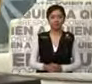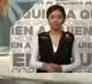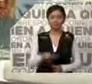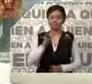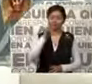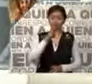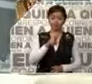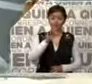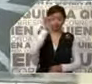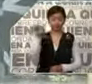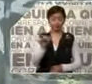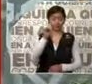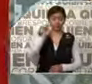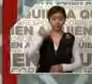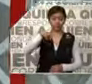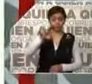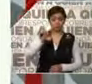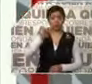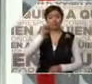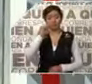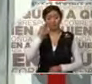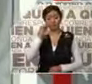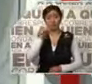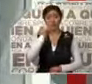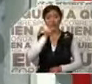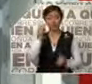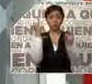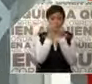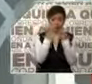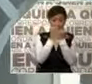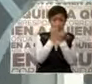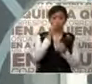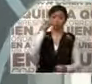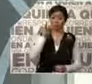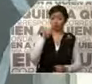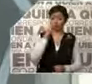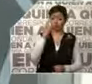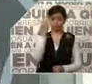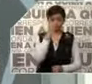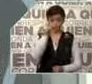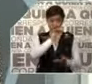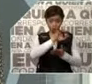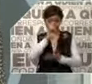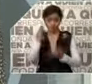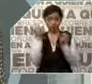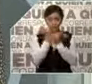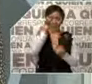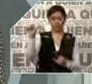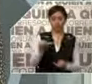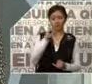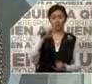es, @acuseazteca en Twitter. Y también Jorge Garralda espera sus comentarios en @JorgeGarralda. Y de paso le dejo el